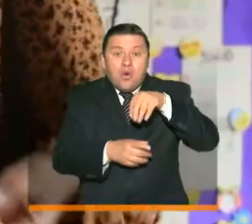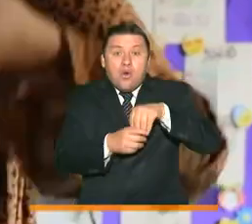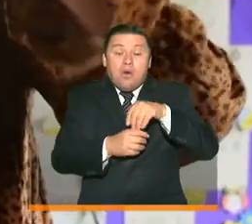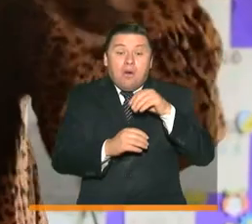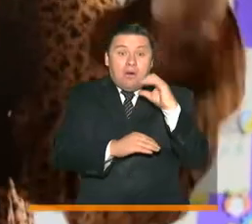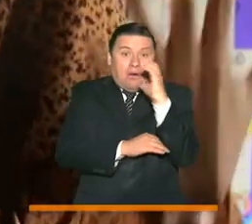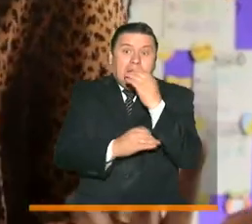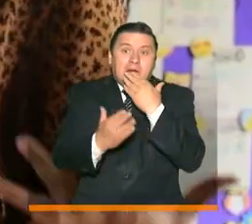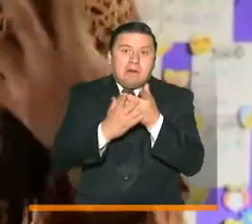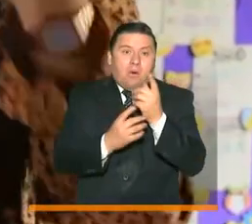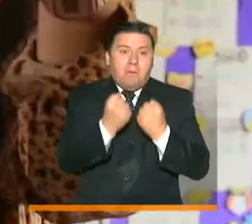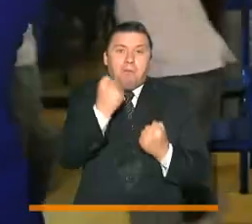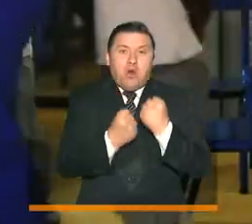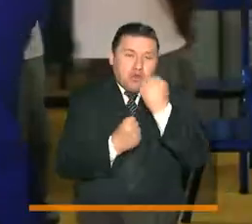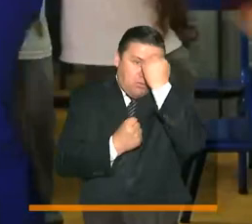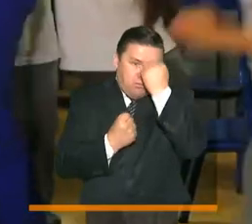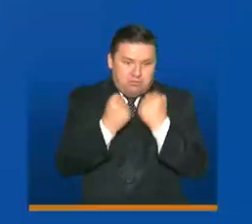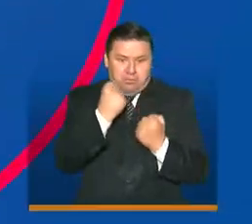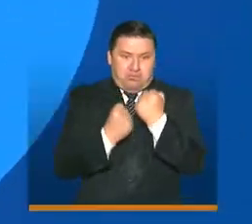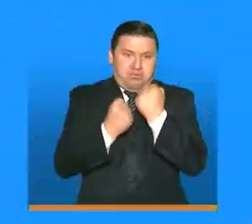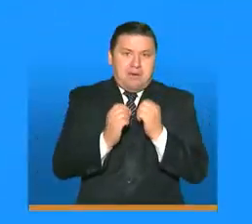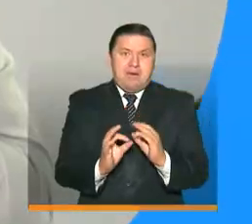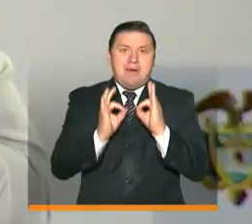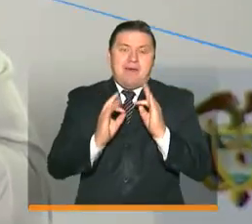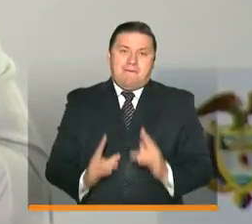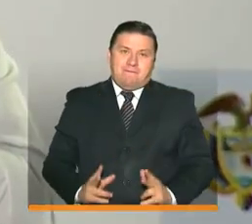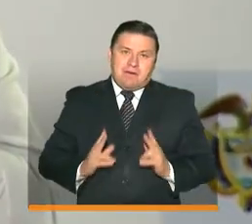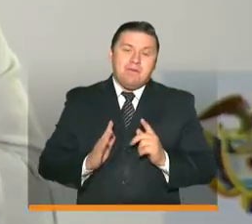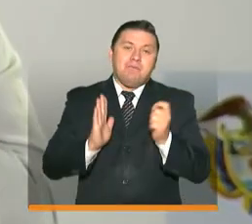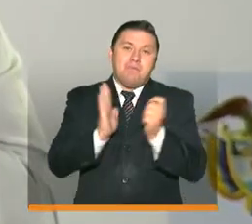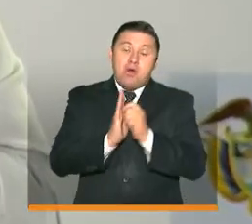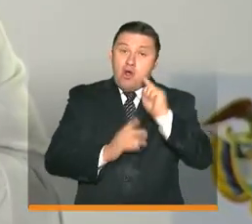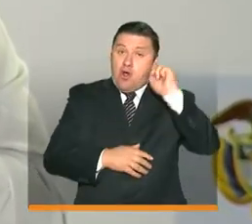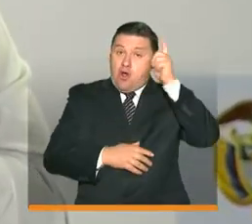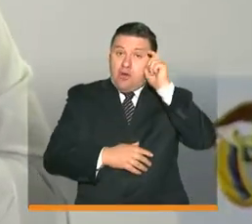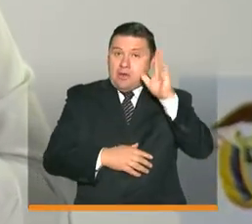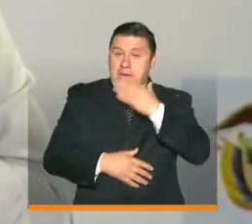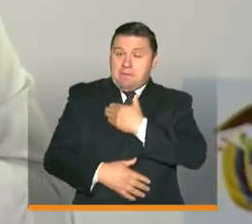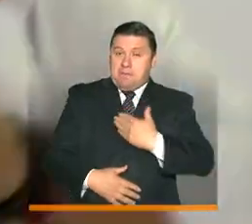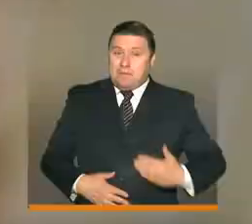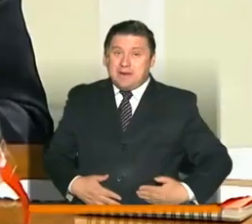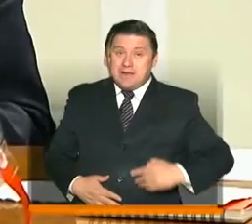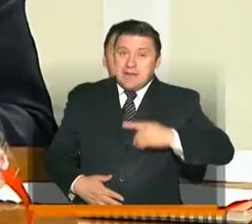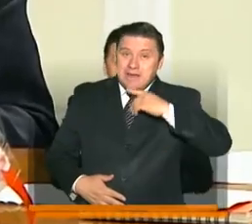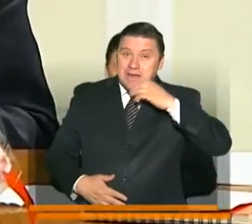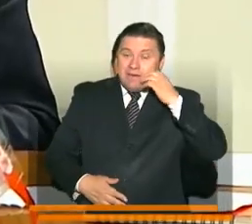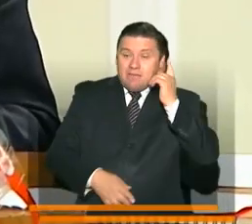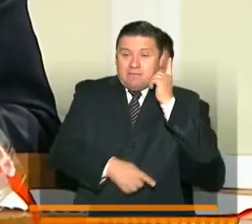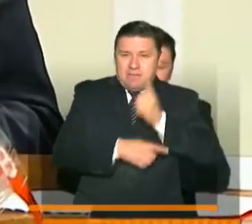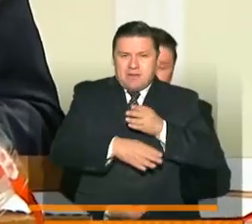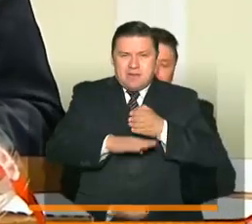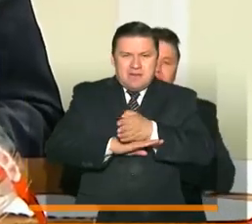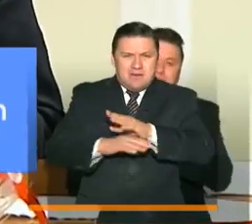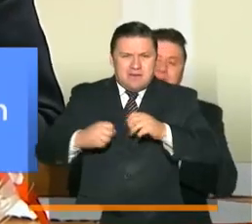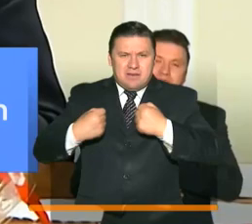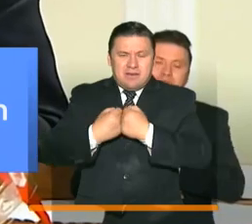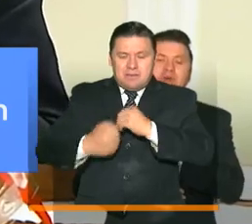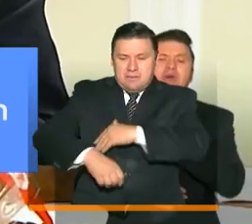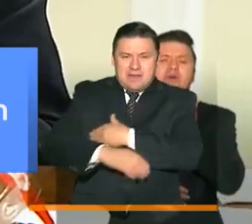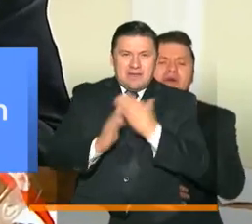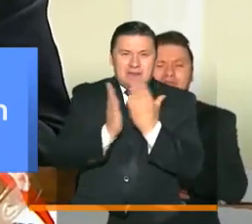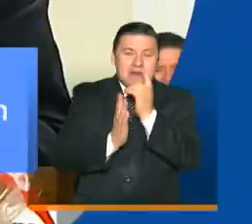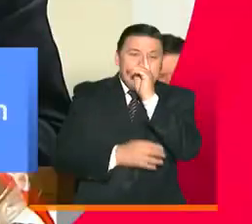hace posible la educación de calidad para todos. Es por eso que el gobierno del presidente Iván Duque, a través del Ministerio de